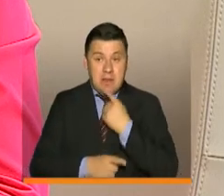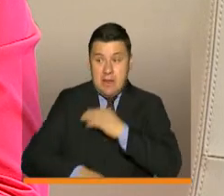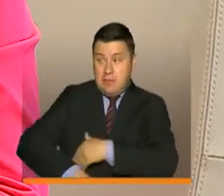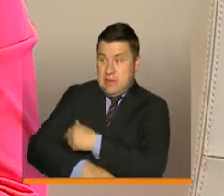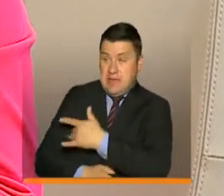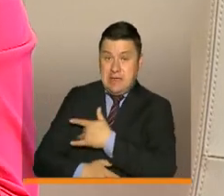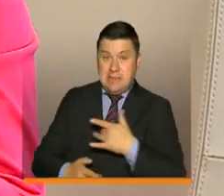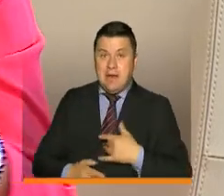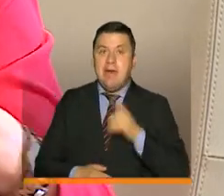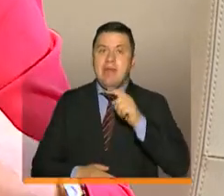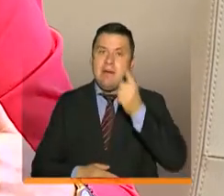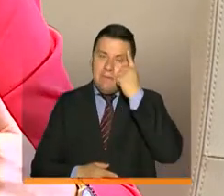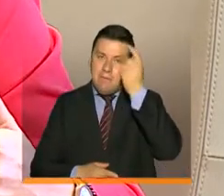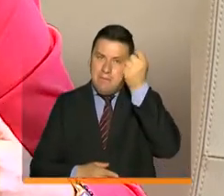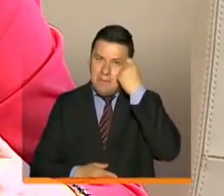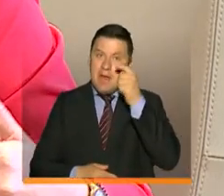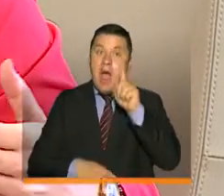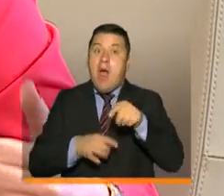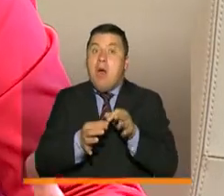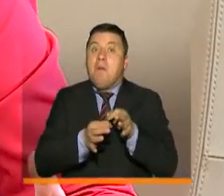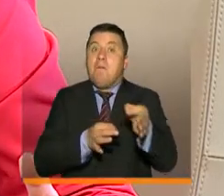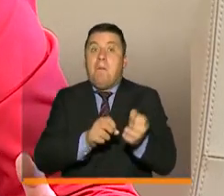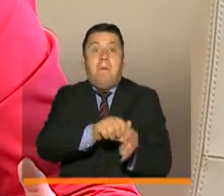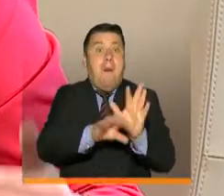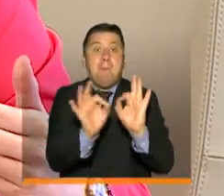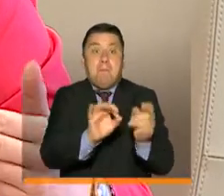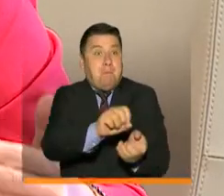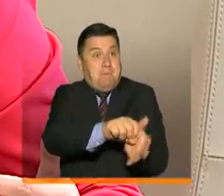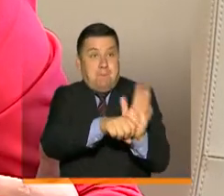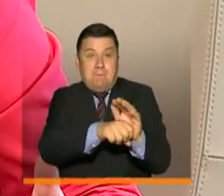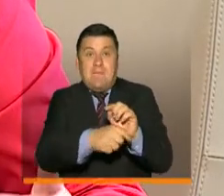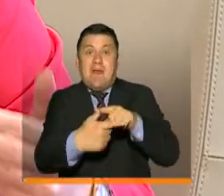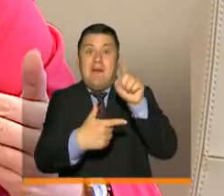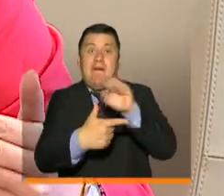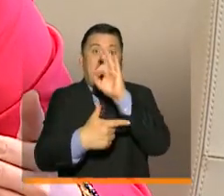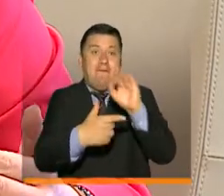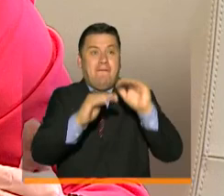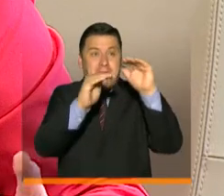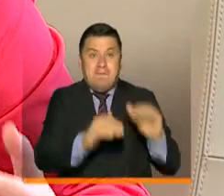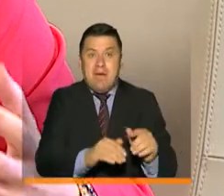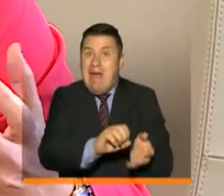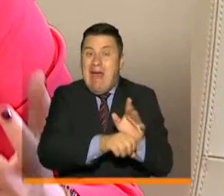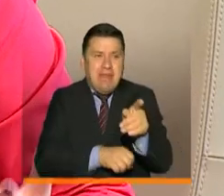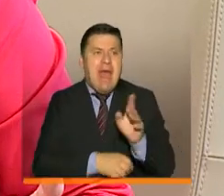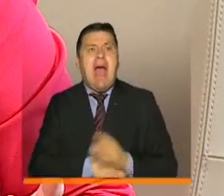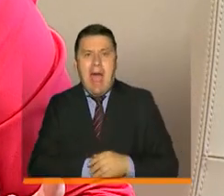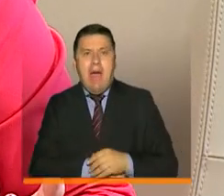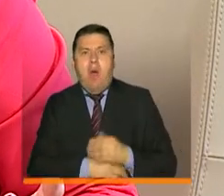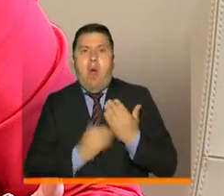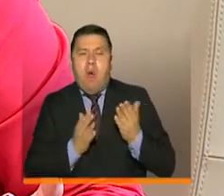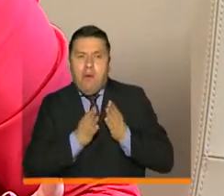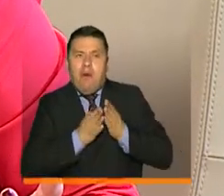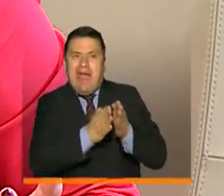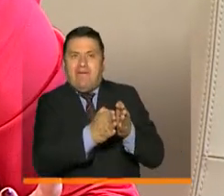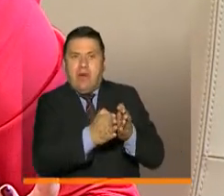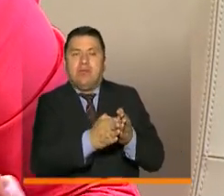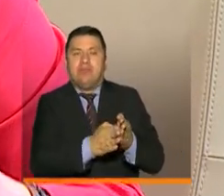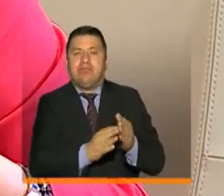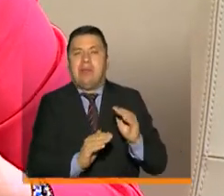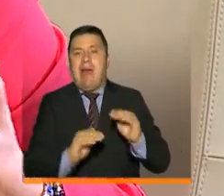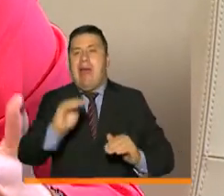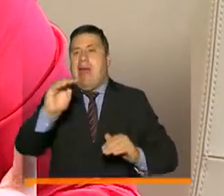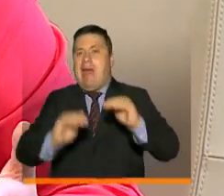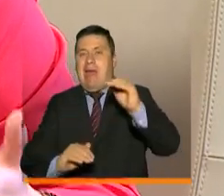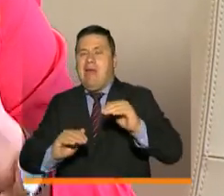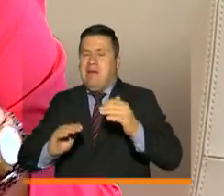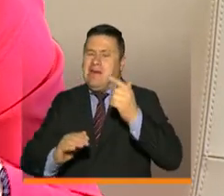ministro de Salud, tener en cuenta que tenemos municipios no COVID, de baja afectación, de moderada afectación y de alta afectación. Serán variables